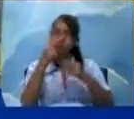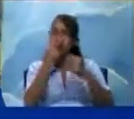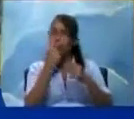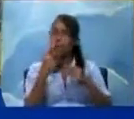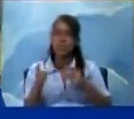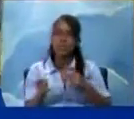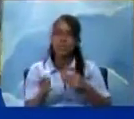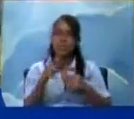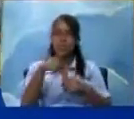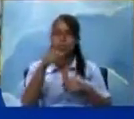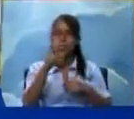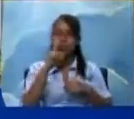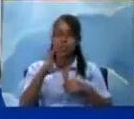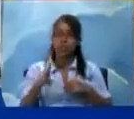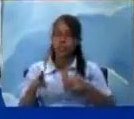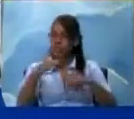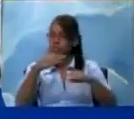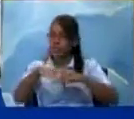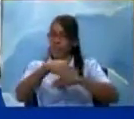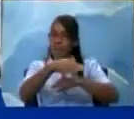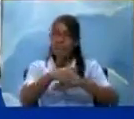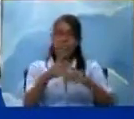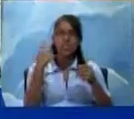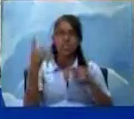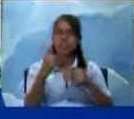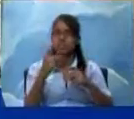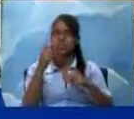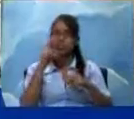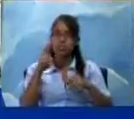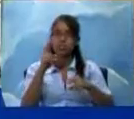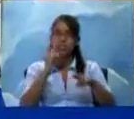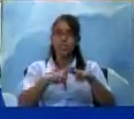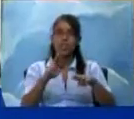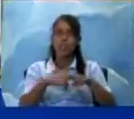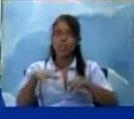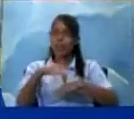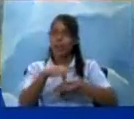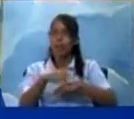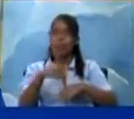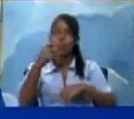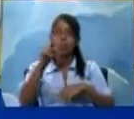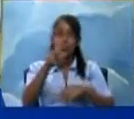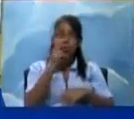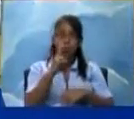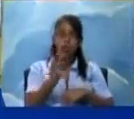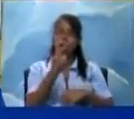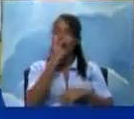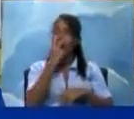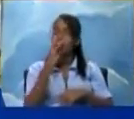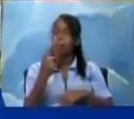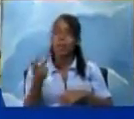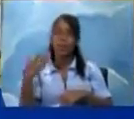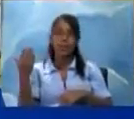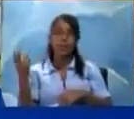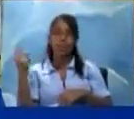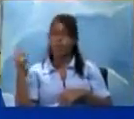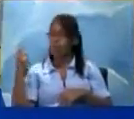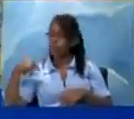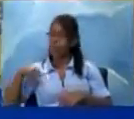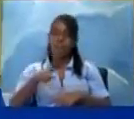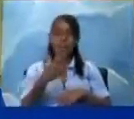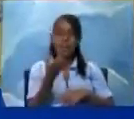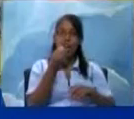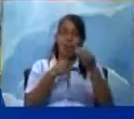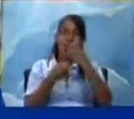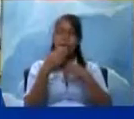pobrecito, cuando usted ve al mendigo, cuando usted ve al niño de la calle, cuando usted ve al pobre que no tiene que